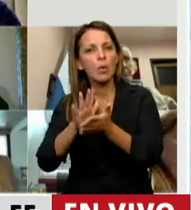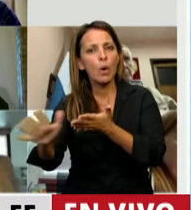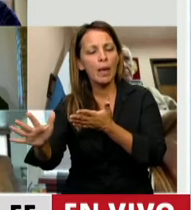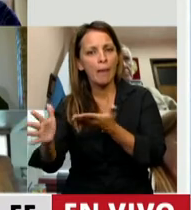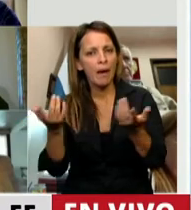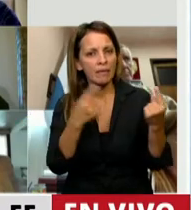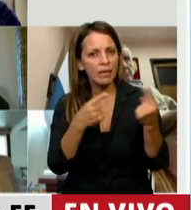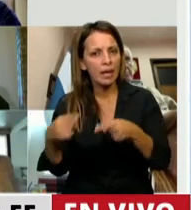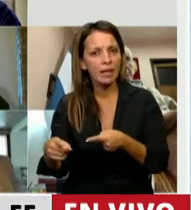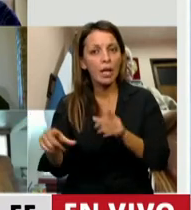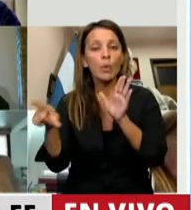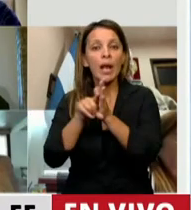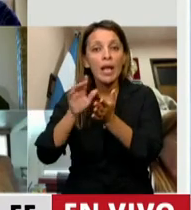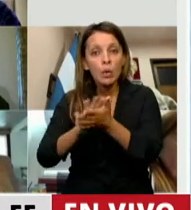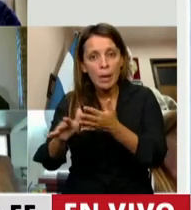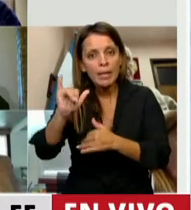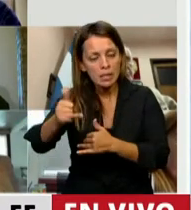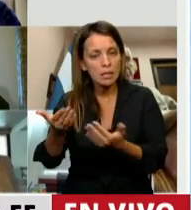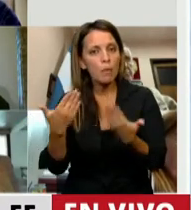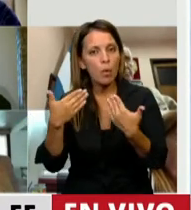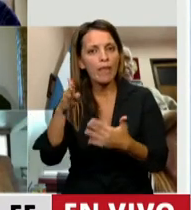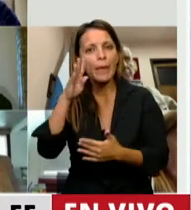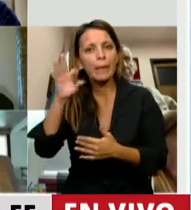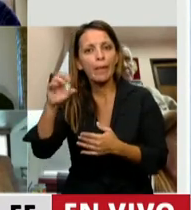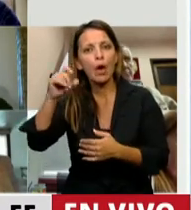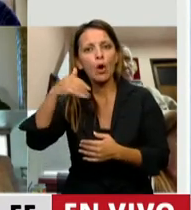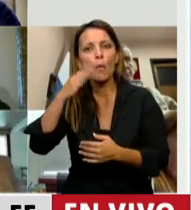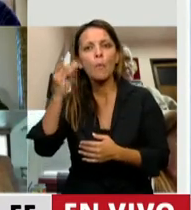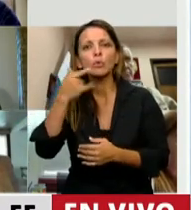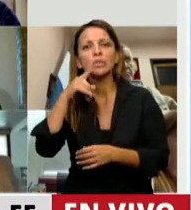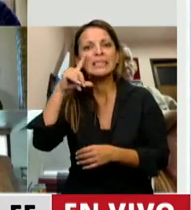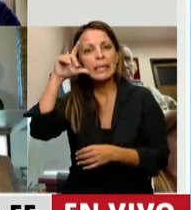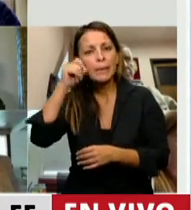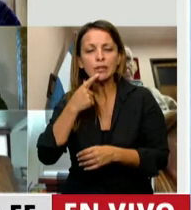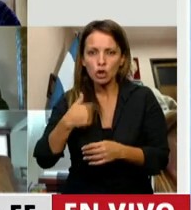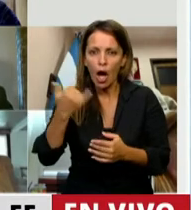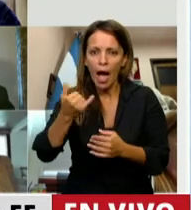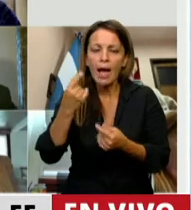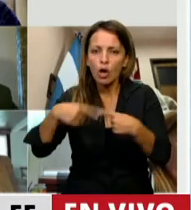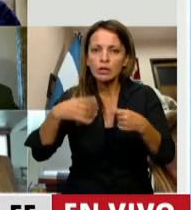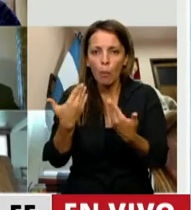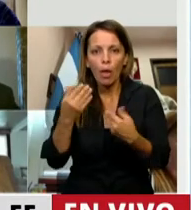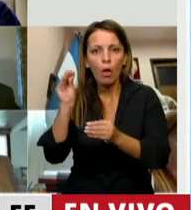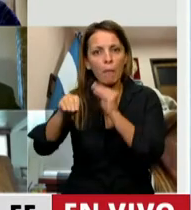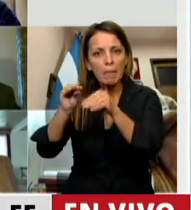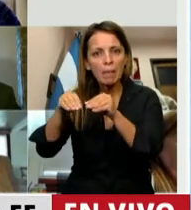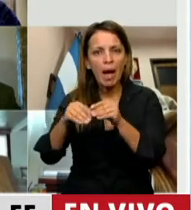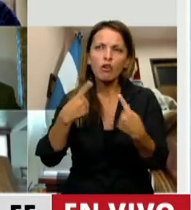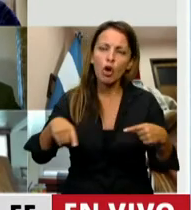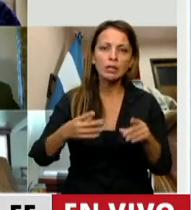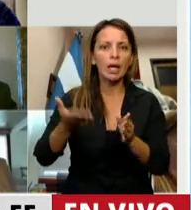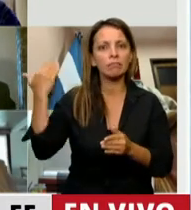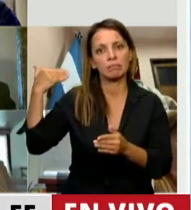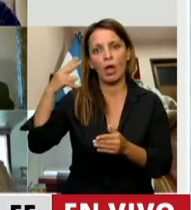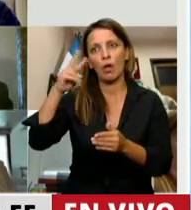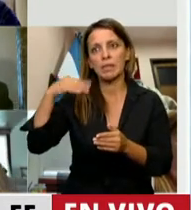nueva ley de biocombustibles, claramente. Y yo tengo cosas para aportar. Diferencias que arrastro desde el 2006.